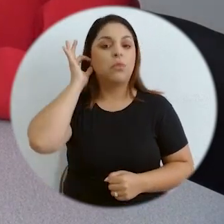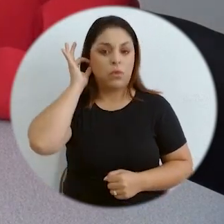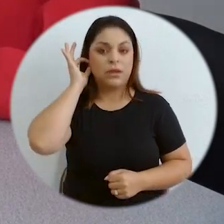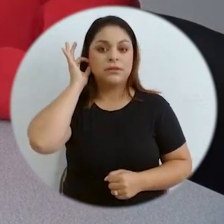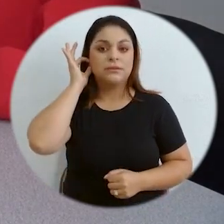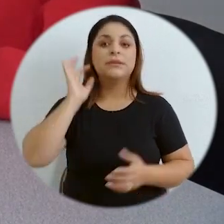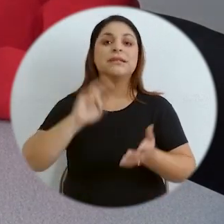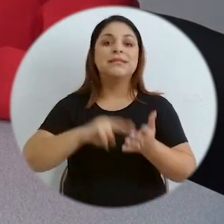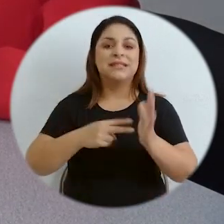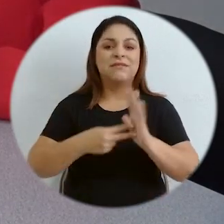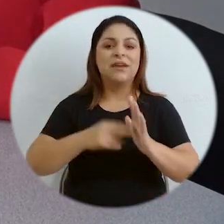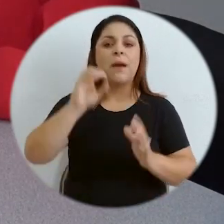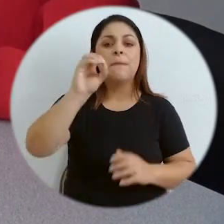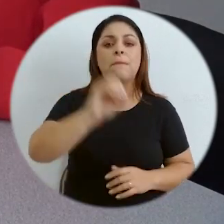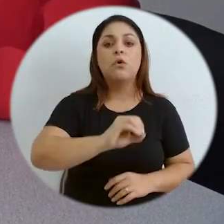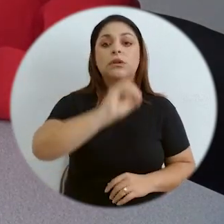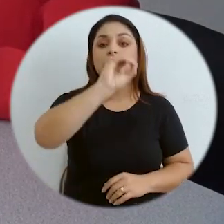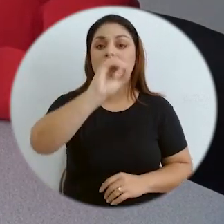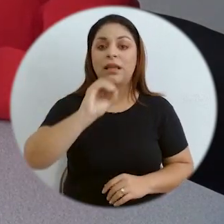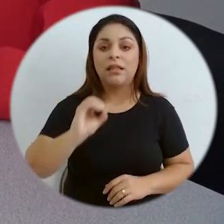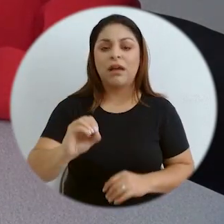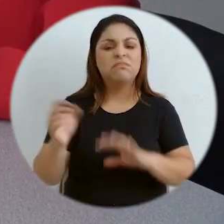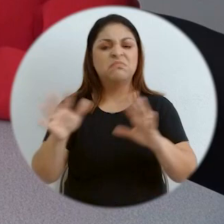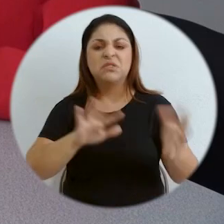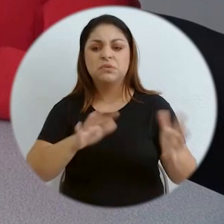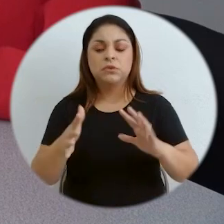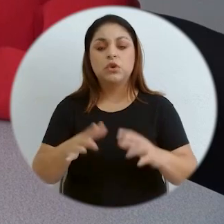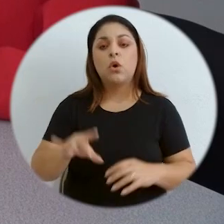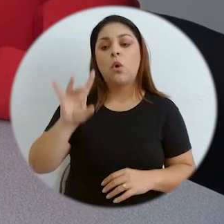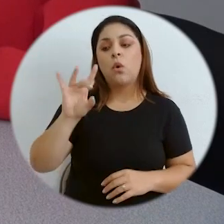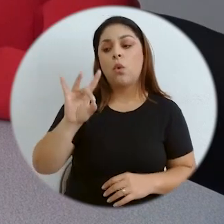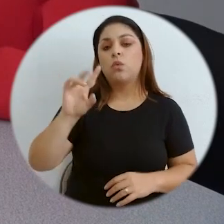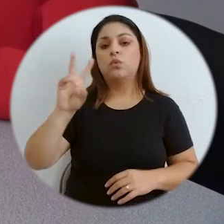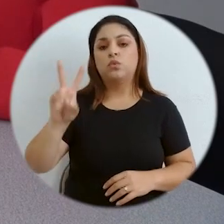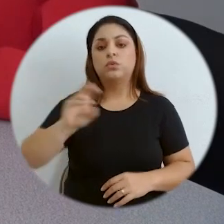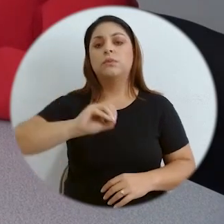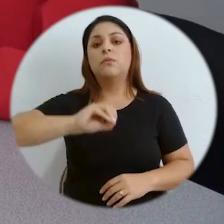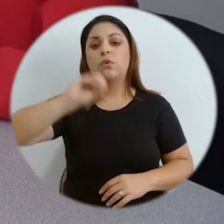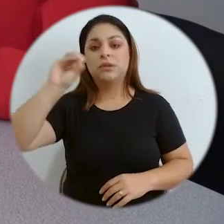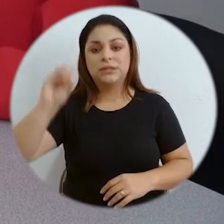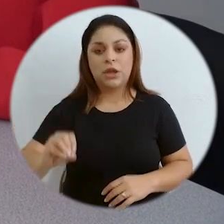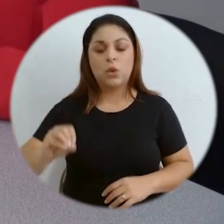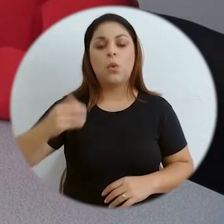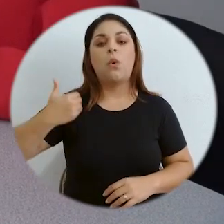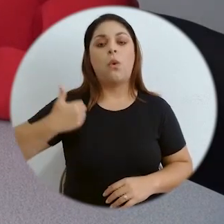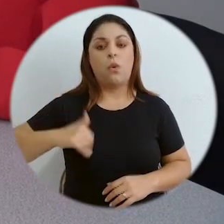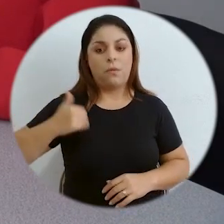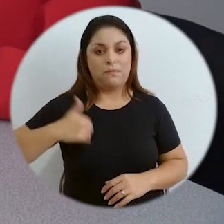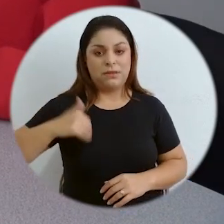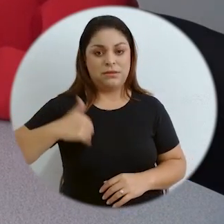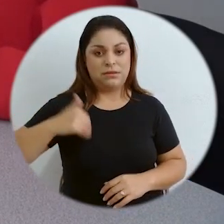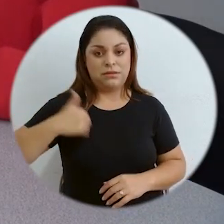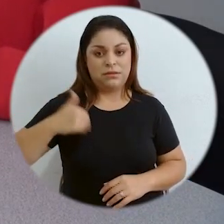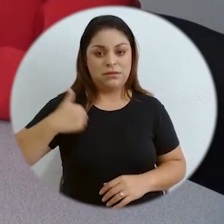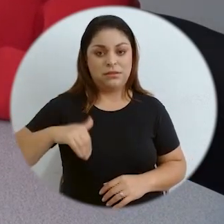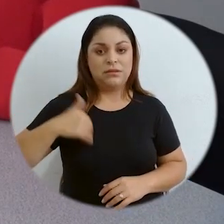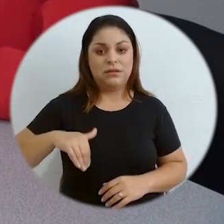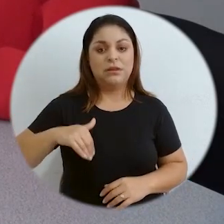357 mujeres. Eso quiere decir en porcentajes, ¿verdad?, más o menos que el 82%, ¿verdad?, de los